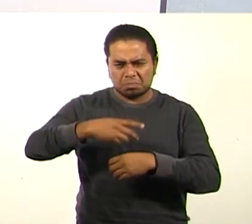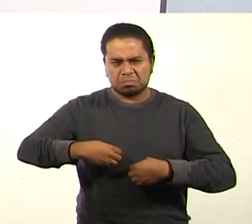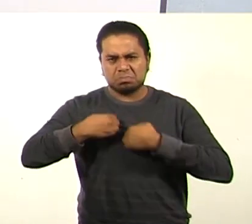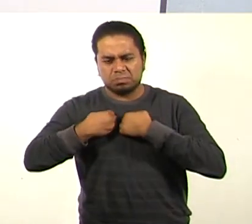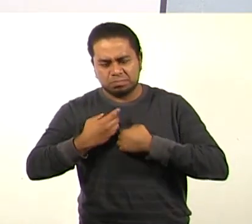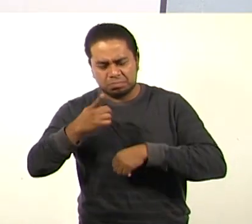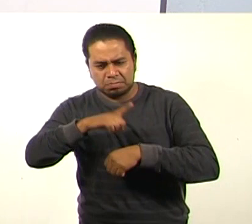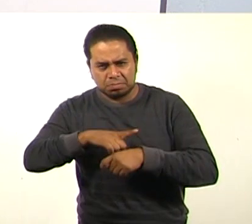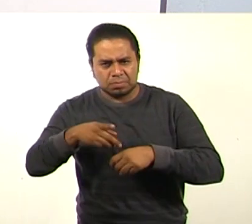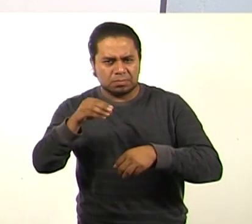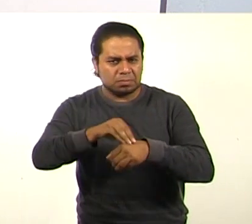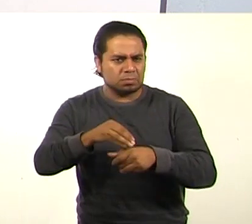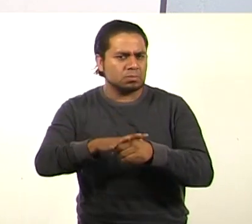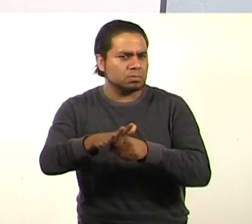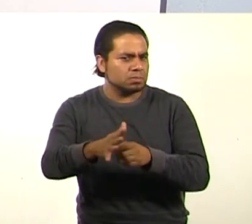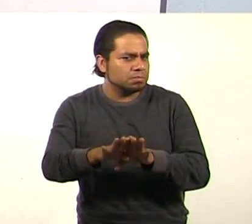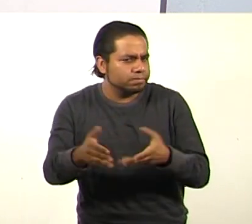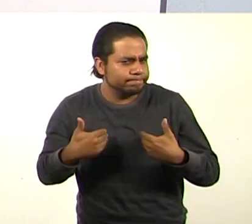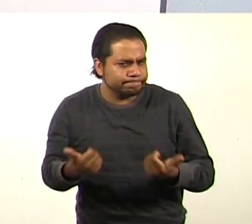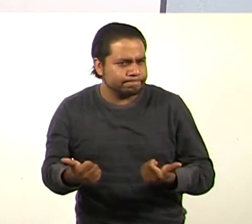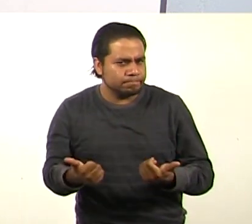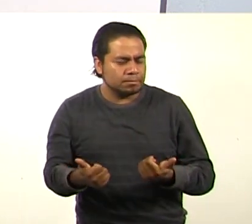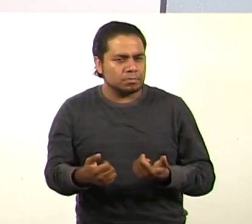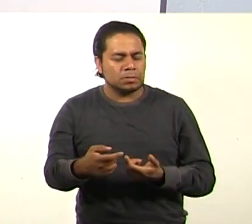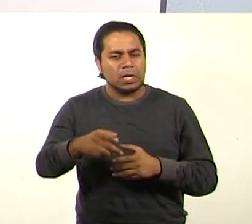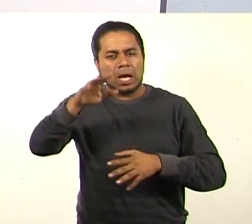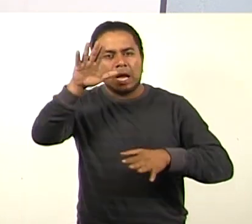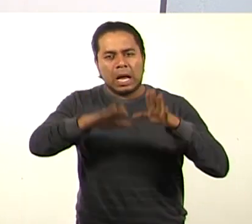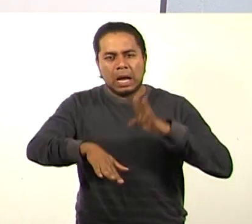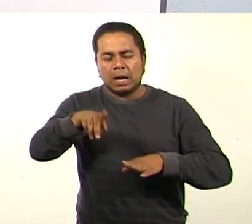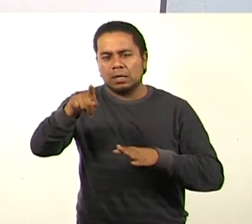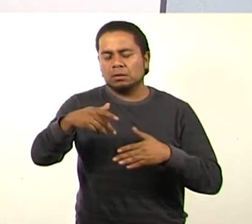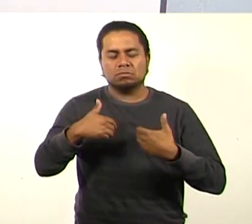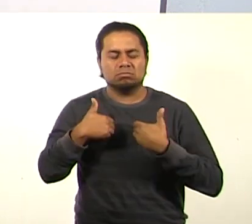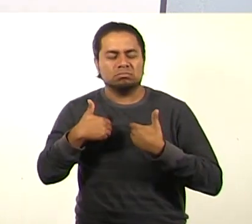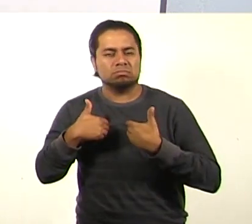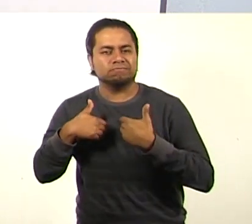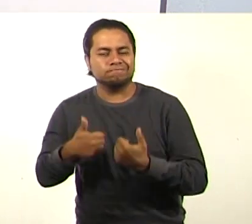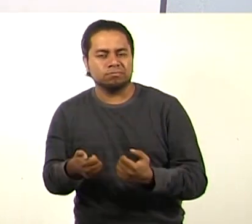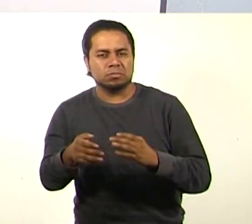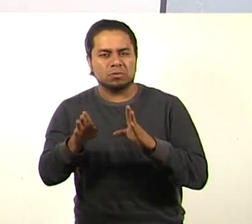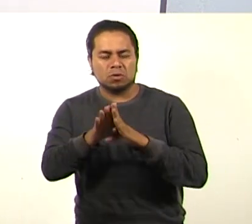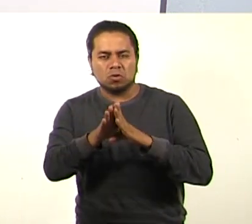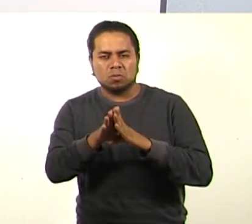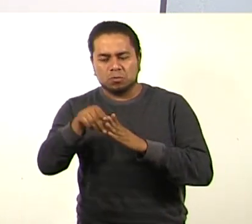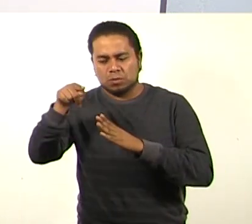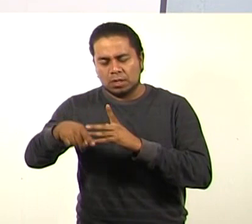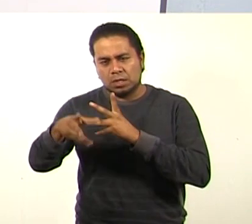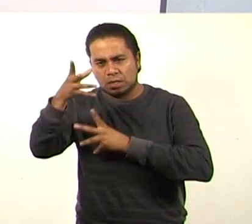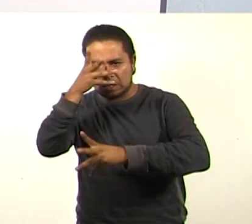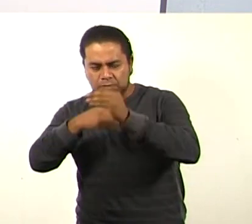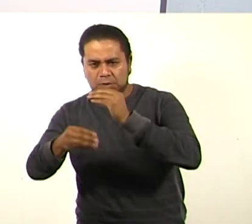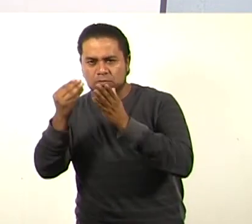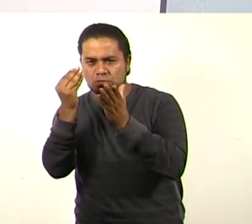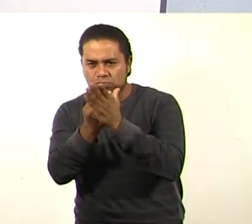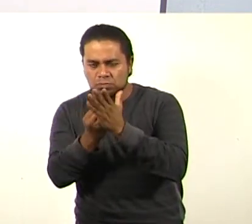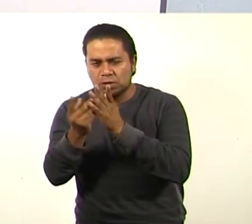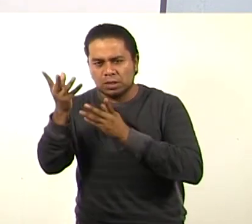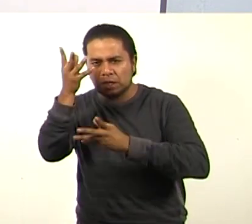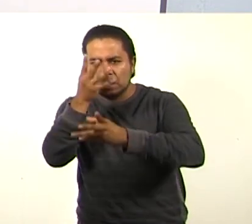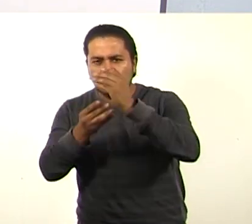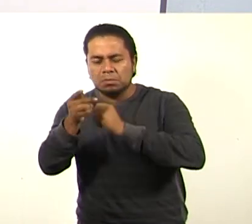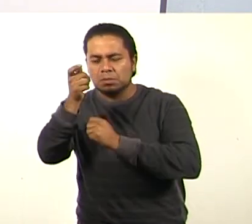cotidiana. Yo sé que a veces no nos ponemos a pensar en la aplicación de los ejercicios que vemos en clase, de